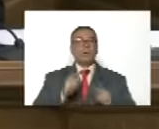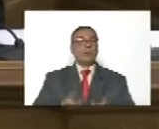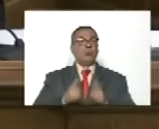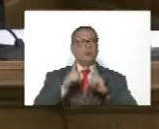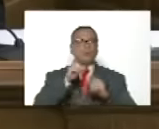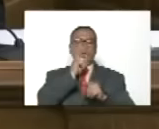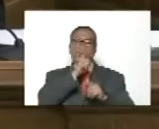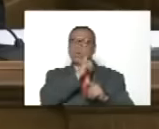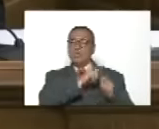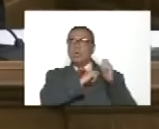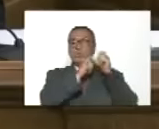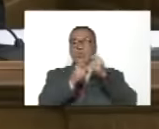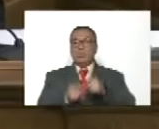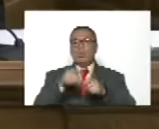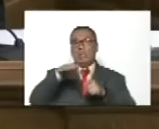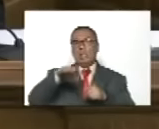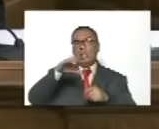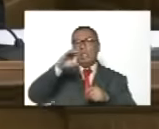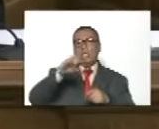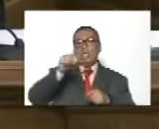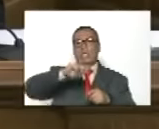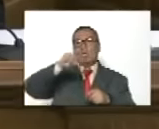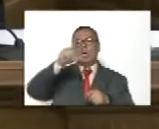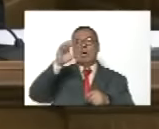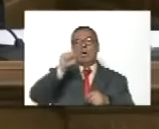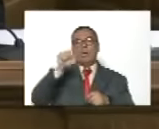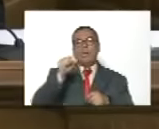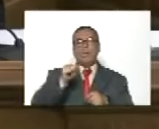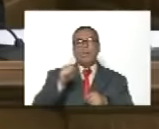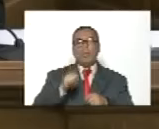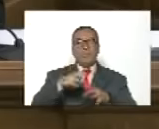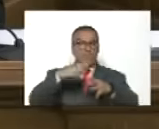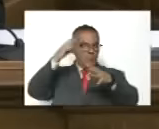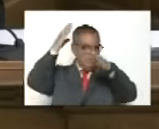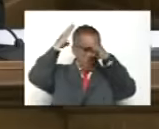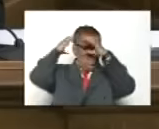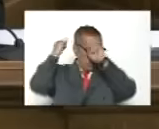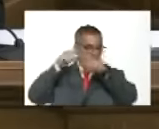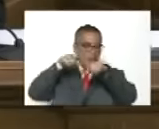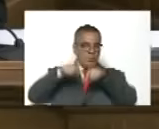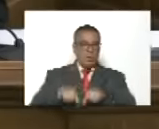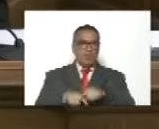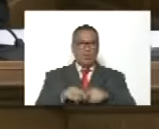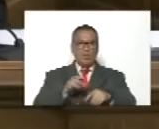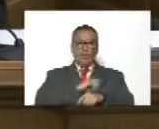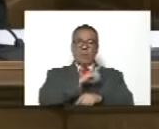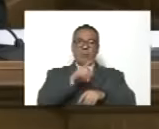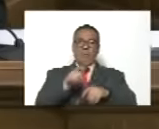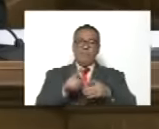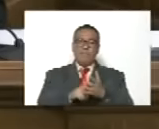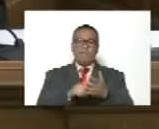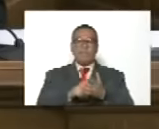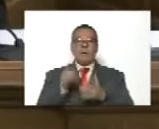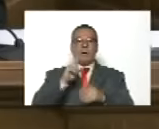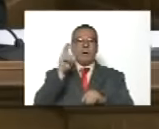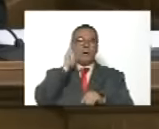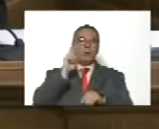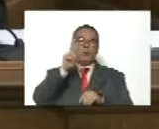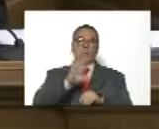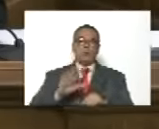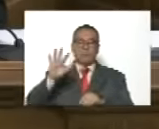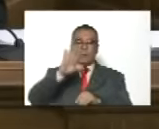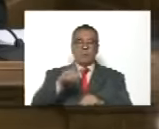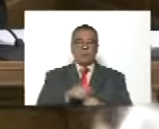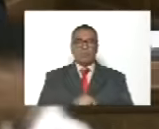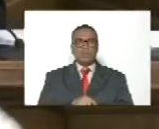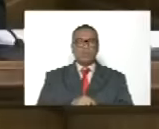autorizar el nombramiento del ciudadano Carlos Feo Acevedo como embajador extraordinario y plenipotenciario de la República Bolivariana